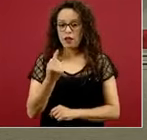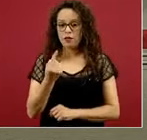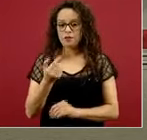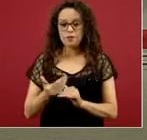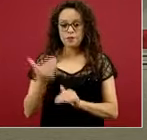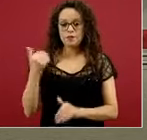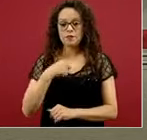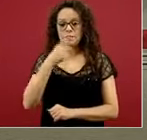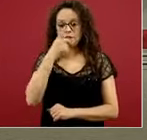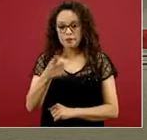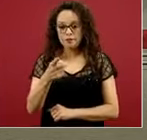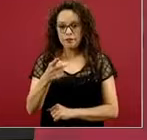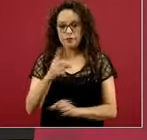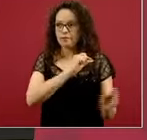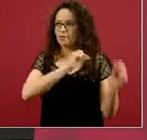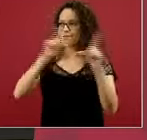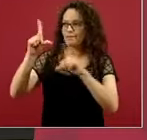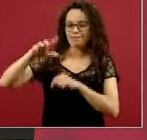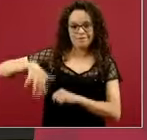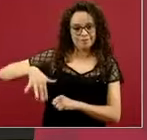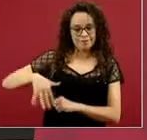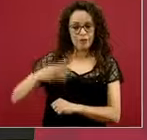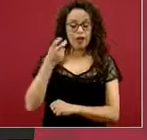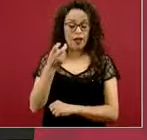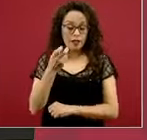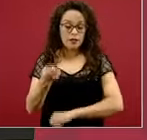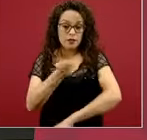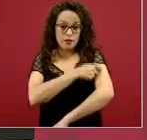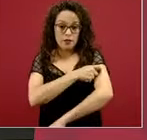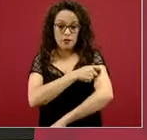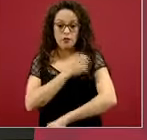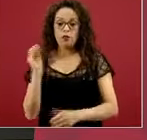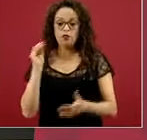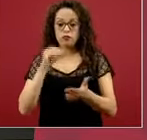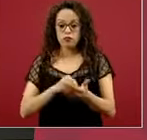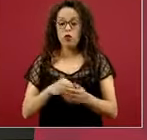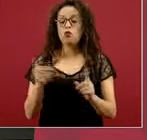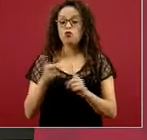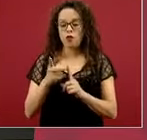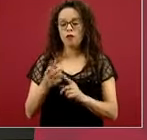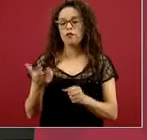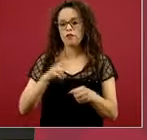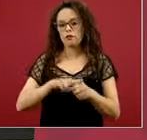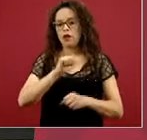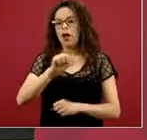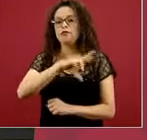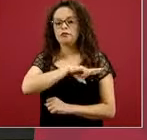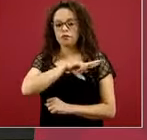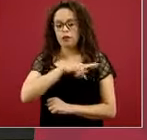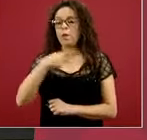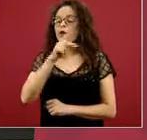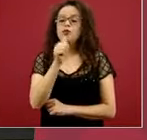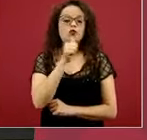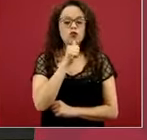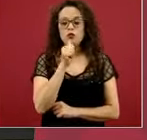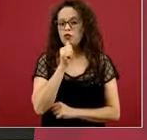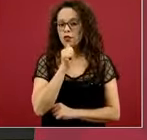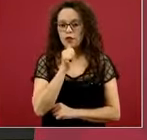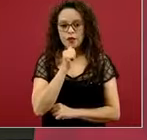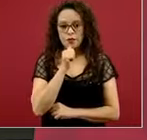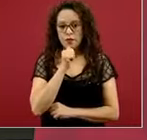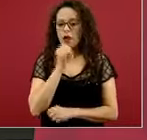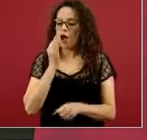mencioné en la lámina, esta es la vacuna que se va a aplicar en el medio privado, pero todavía no. Actualmente